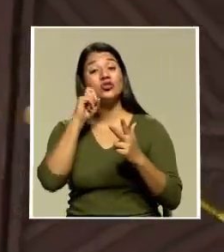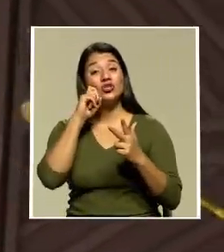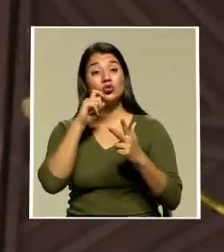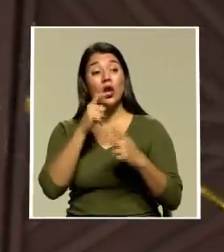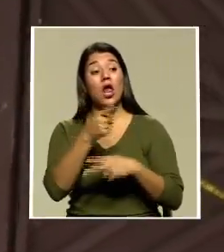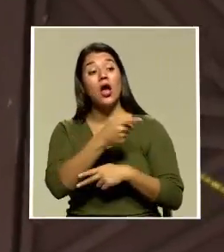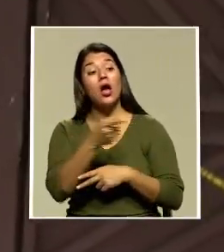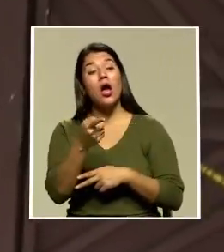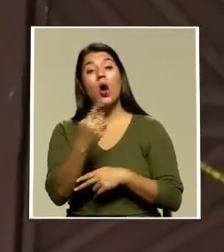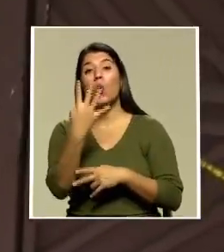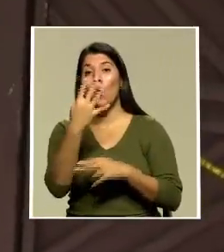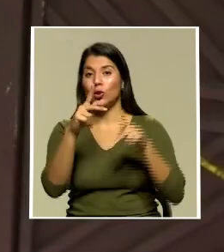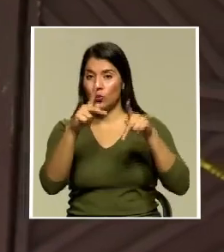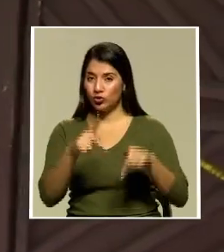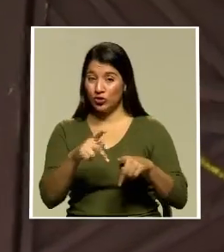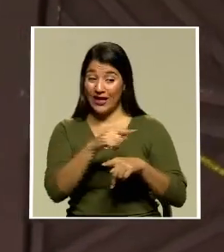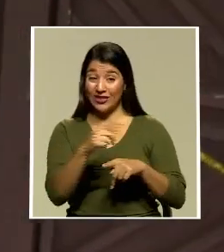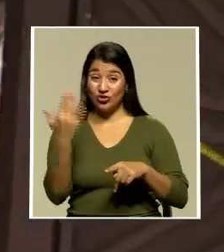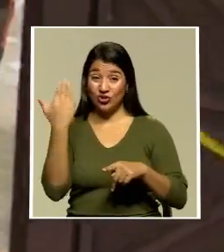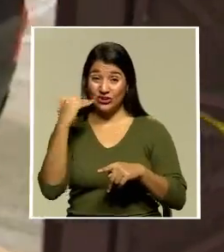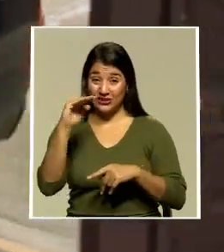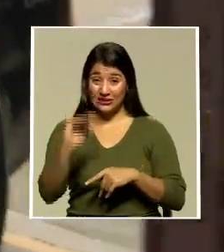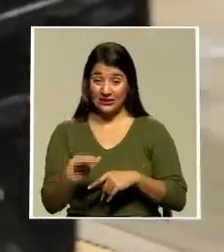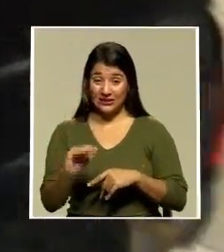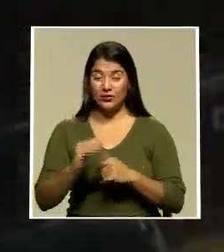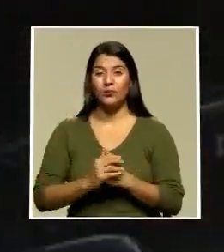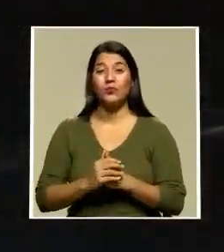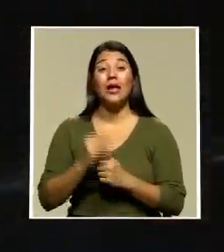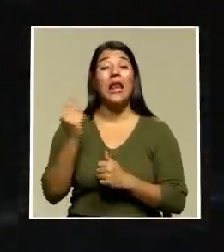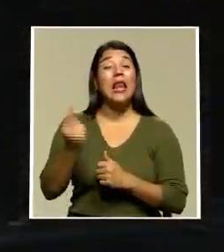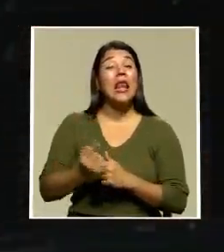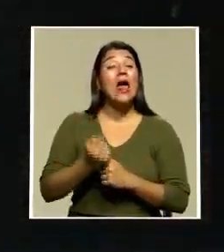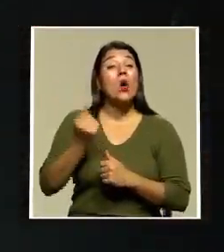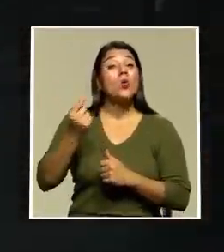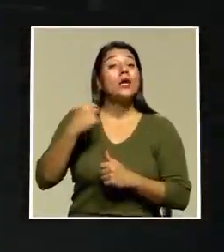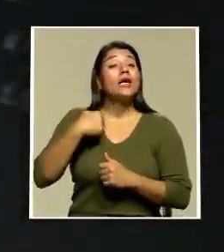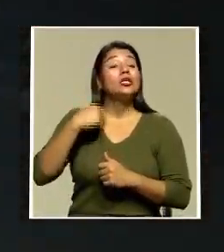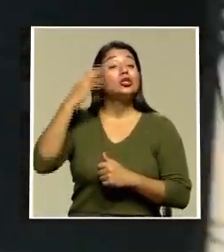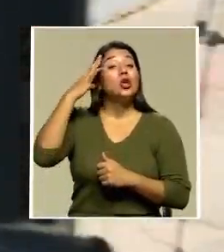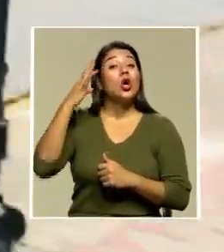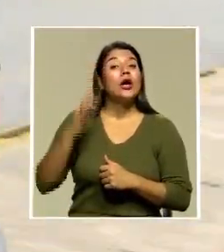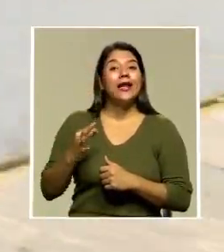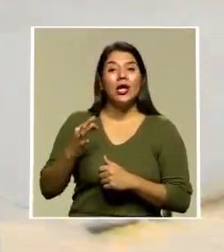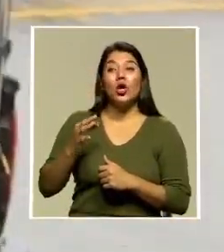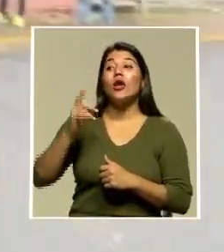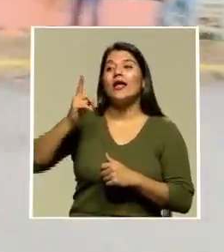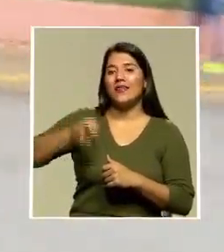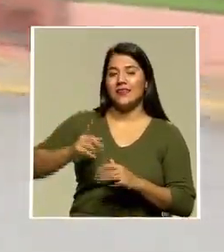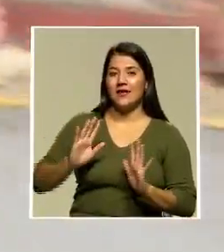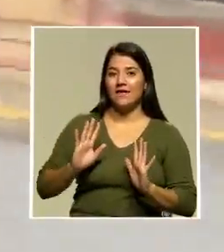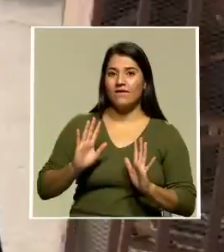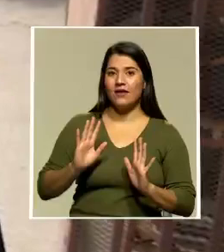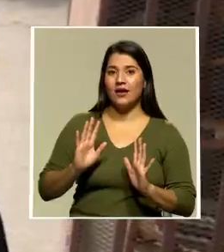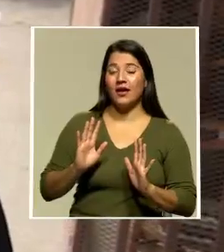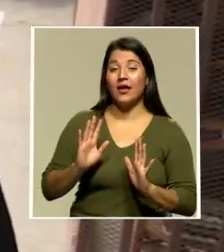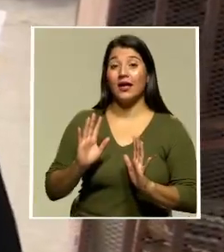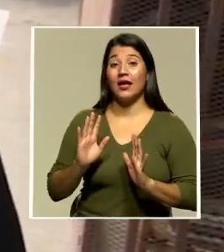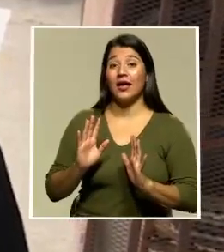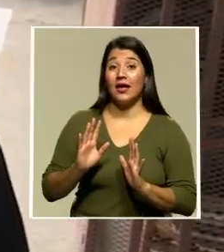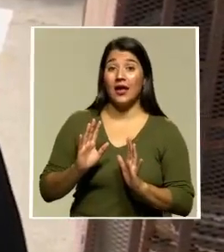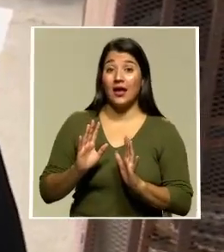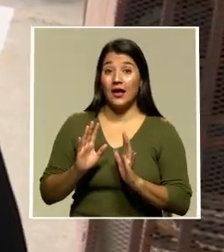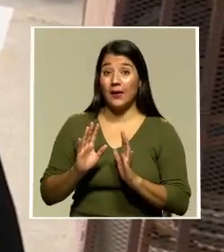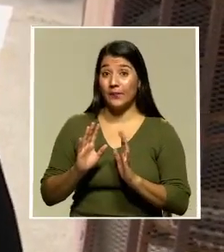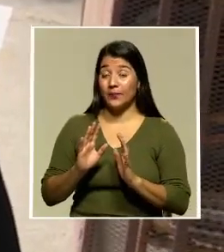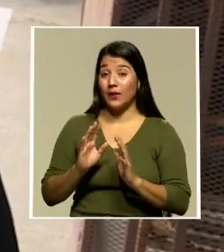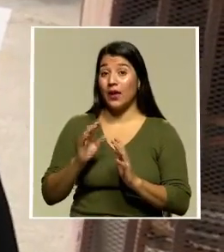4 víctimas cuando eran menores de edad. La única que se me ocurre aquí que se le debe de imponer al padre Víquez es la medida